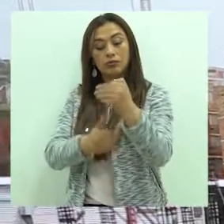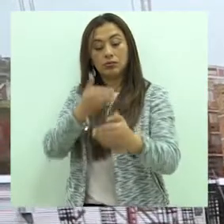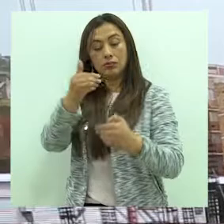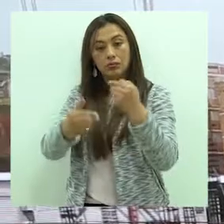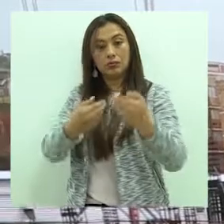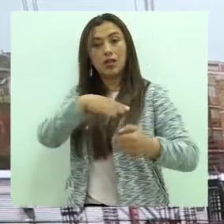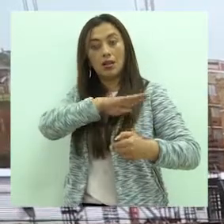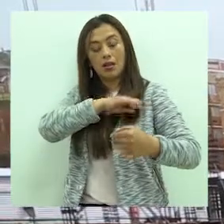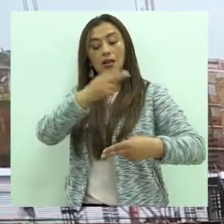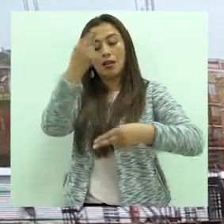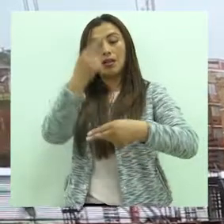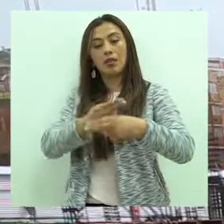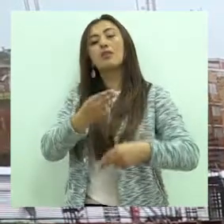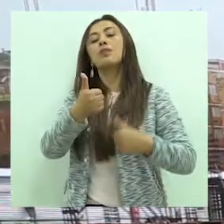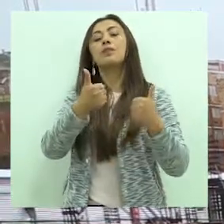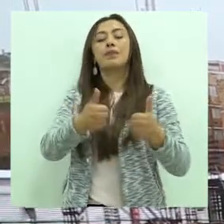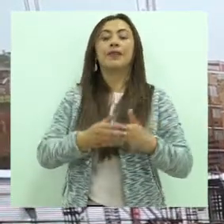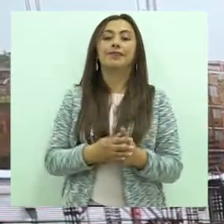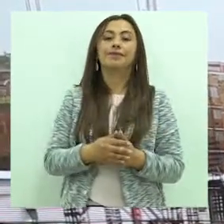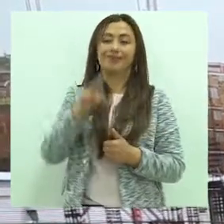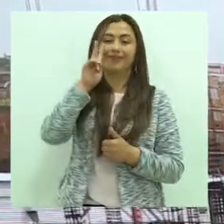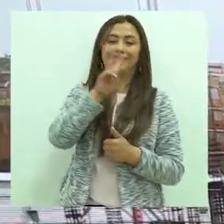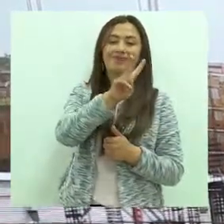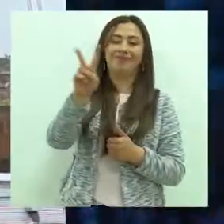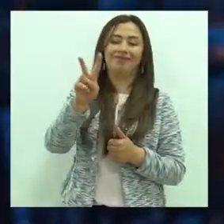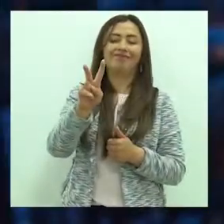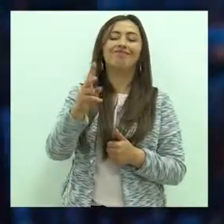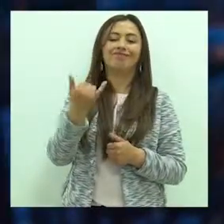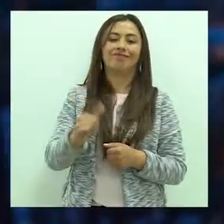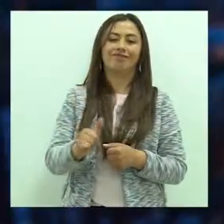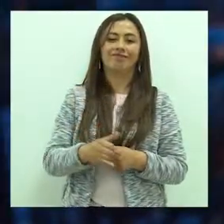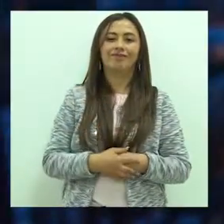cumplimiento y podemos observar claramente la ejecución de obra.